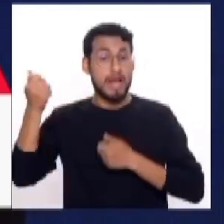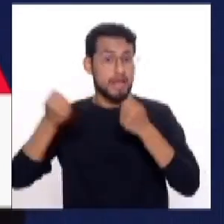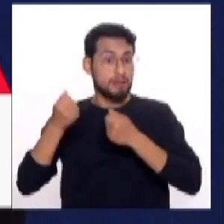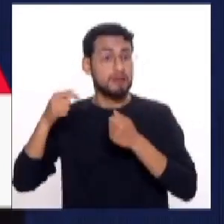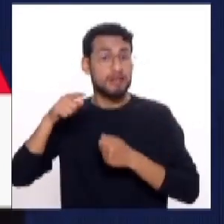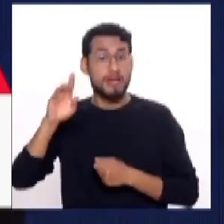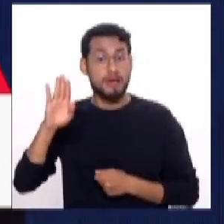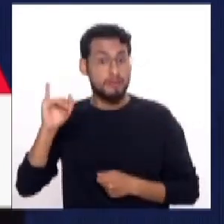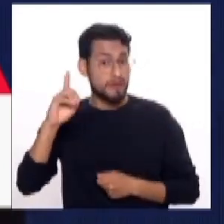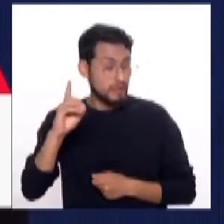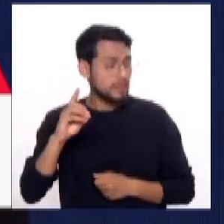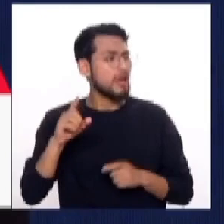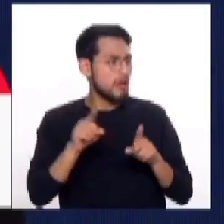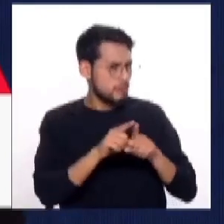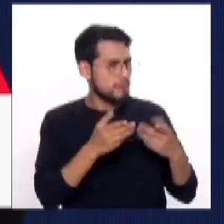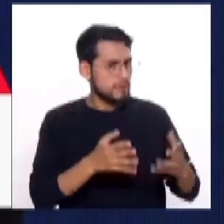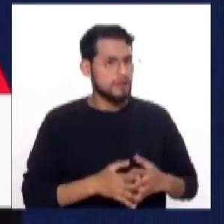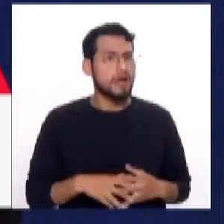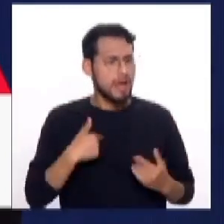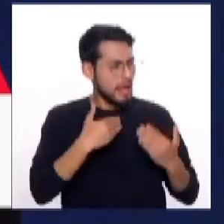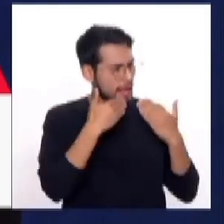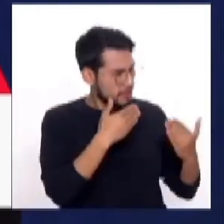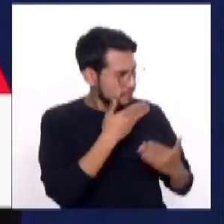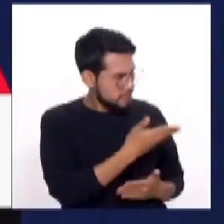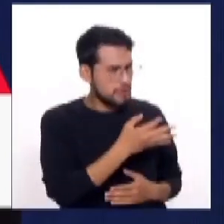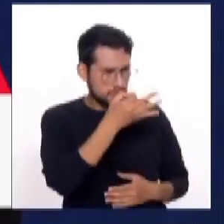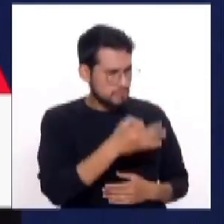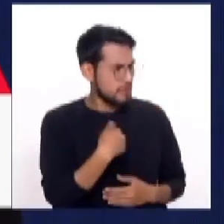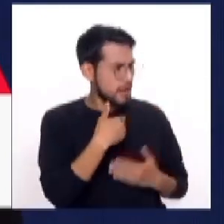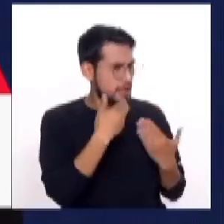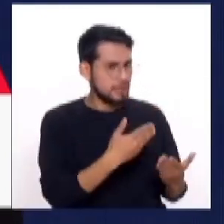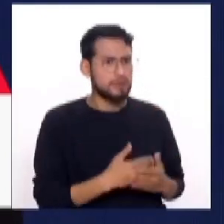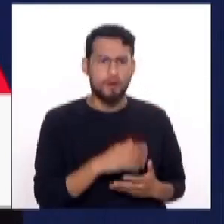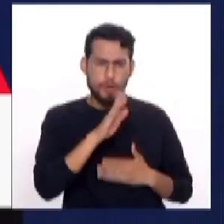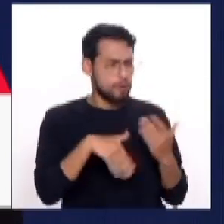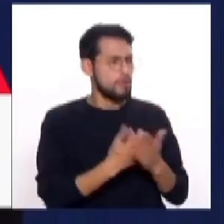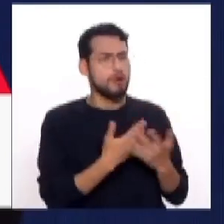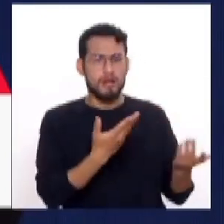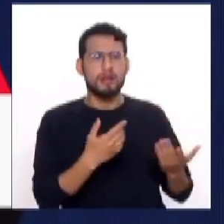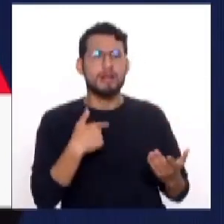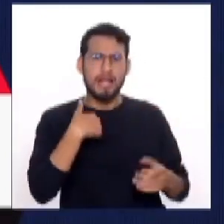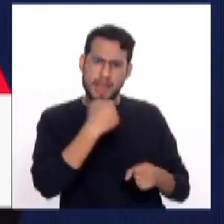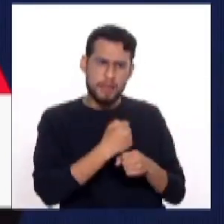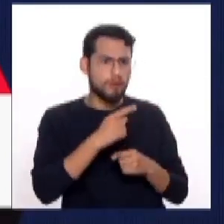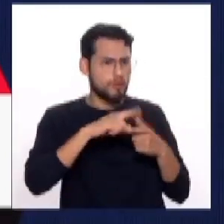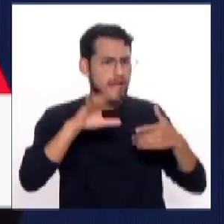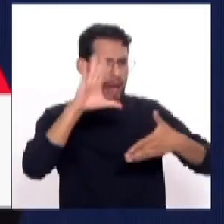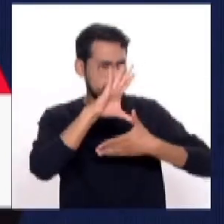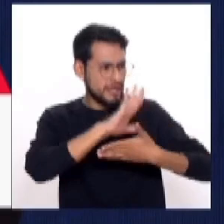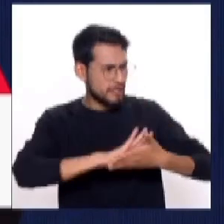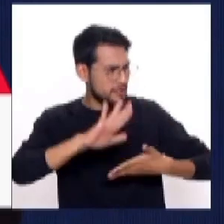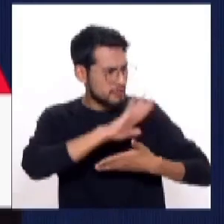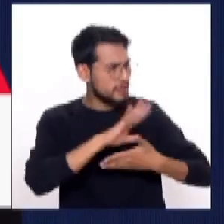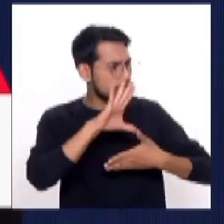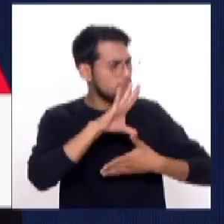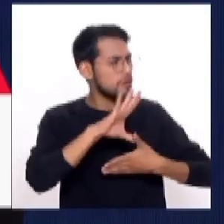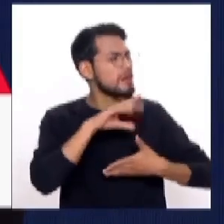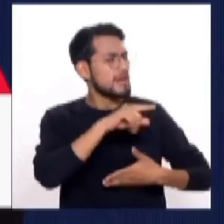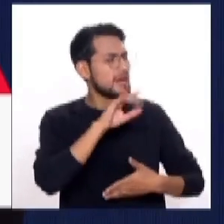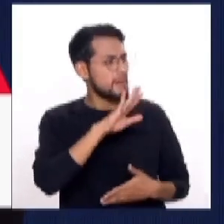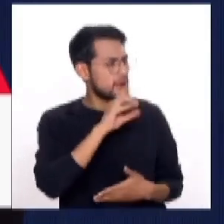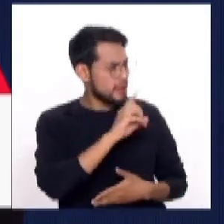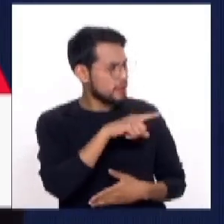Administración también Muchísimas gracias sinceramente por todos nosotros que viven en las Américas por el